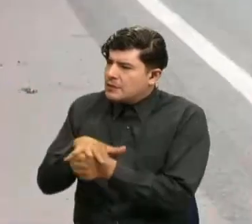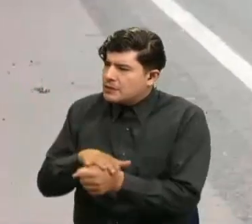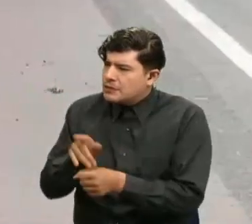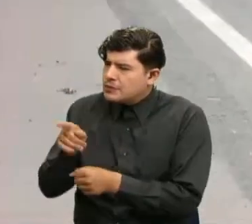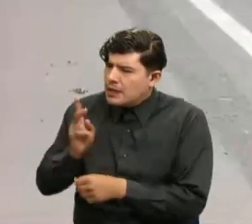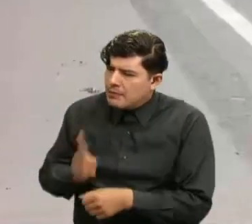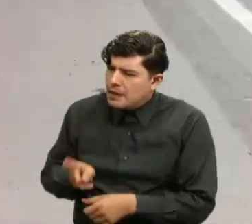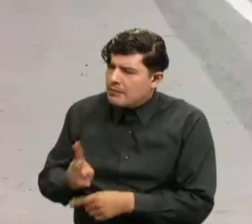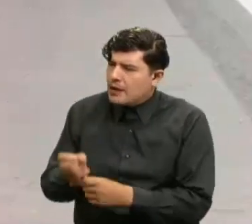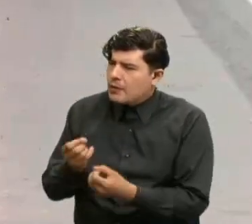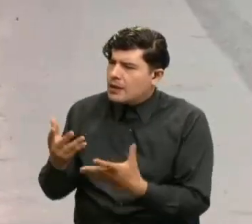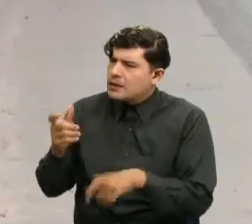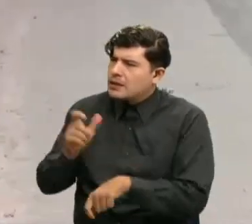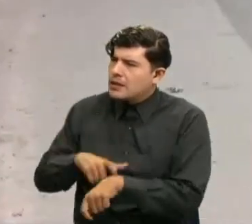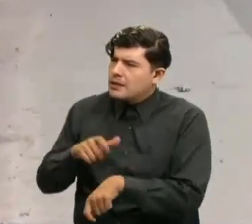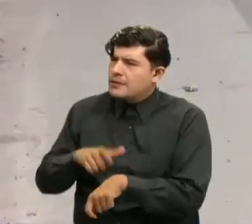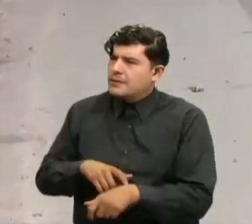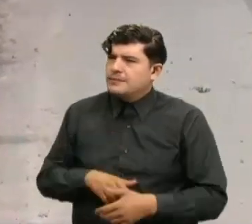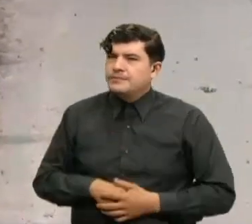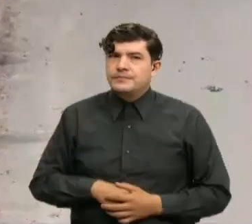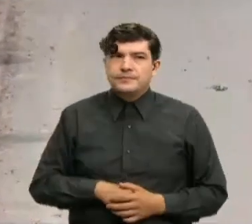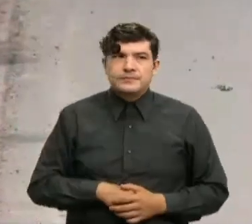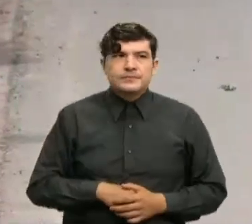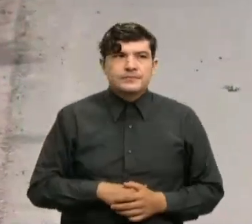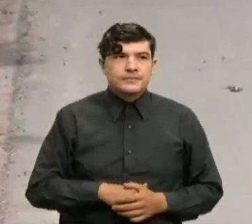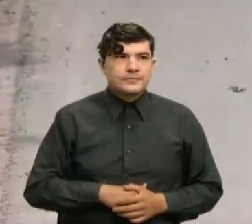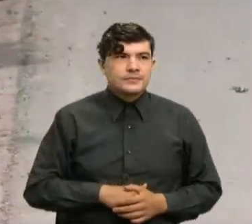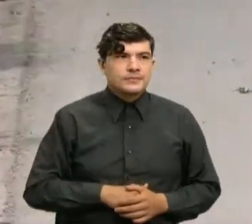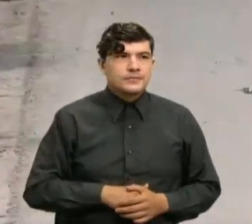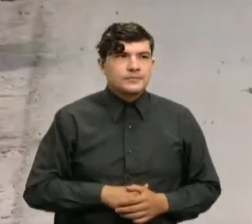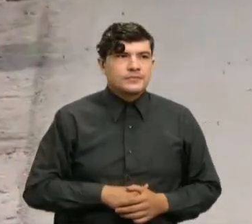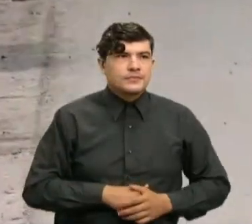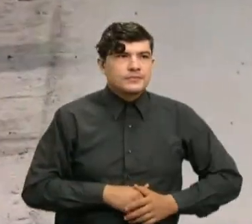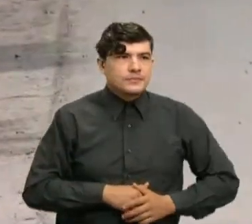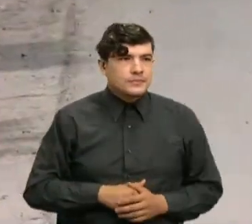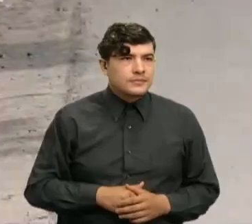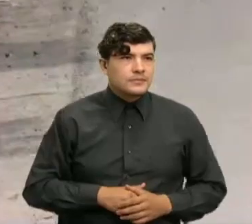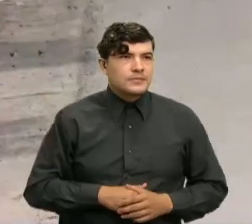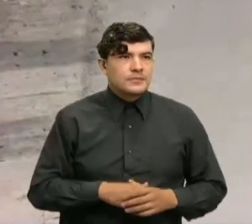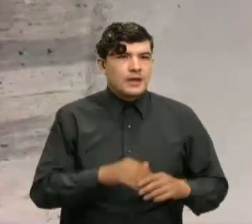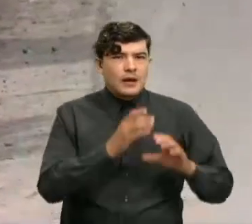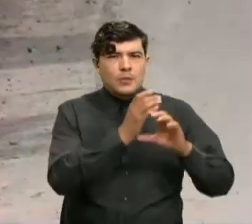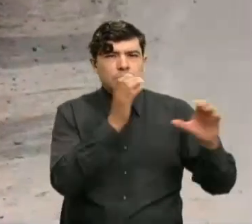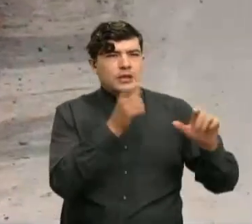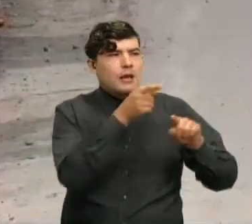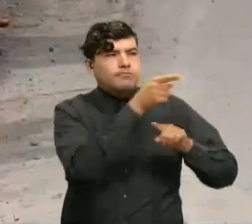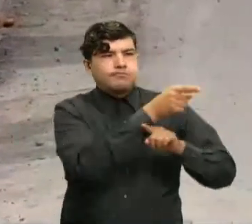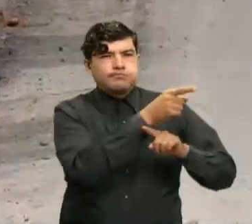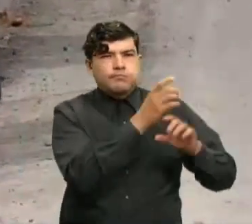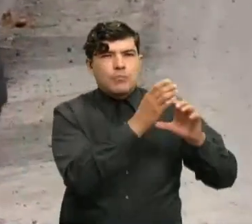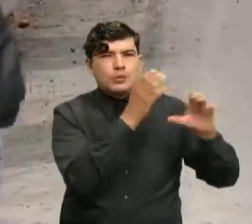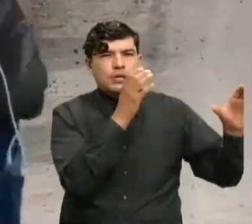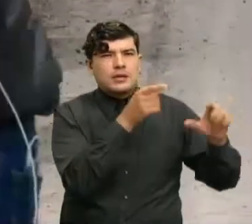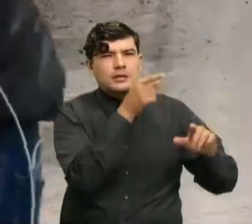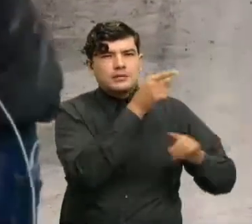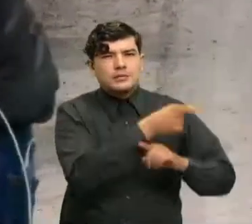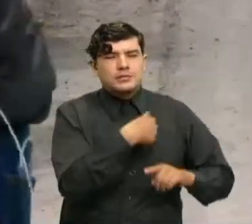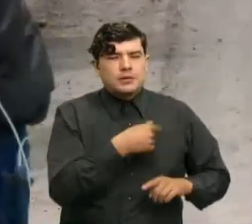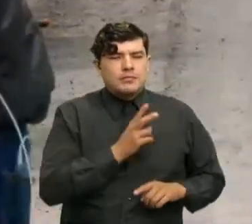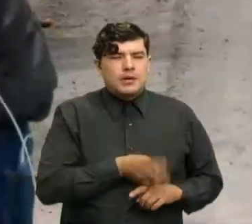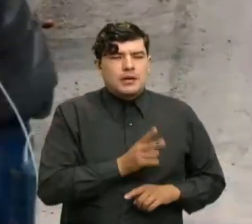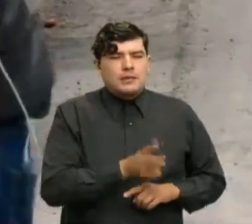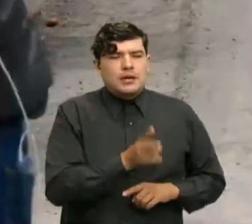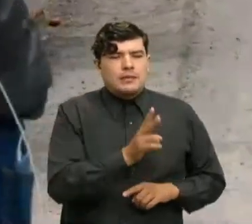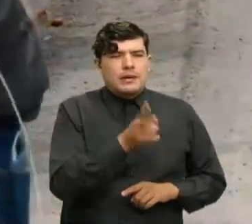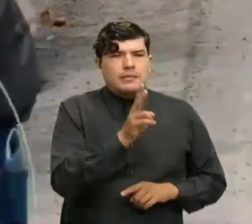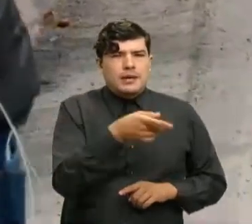situación? Llevo la boceta mejor de arrejo, lejos, y tocó caminar para abajo y ahí no me dejaron pasar más. ¿Y cómo está la situación